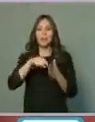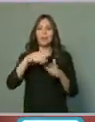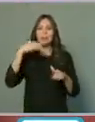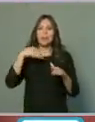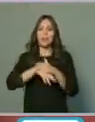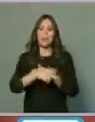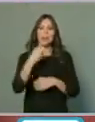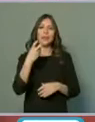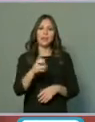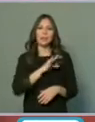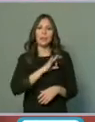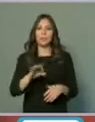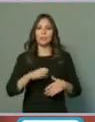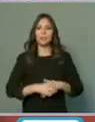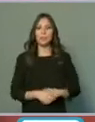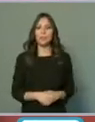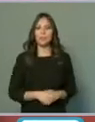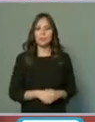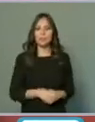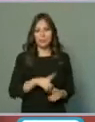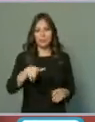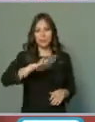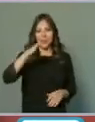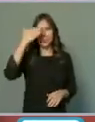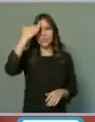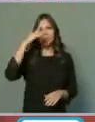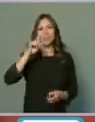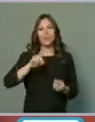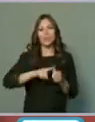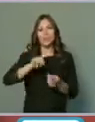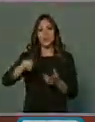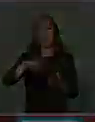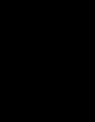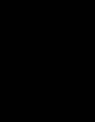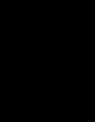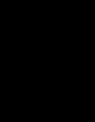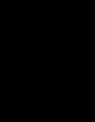conciertos. Justo. Ya ubicamos. Vale. Perfecto, Almendra, muchísimas gracias por traernos esta propuesta.